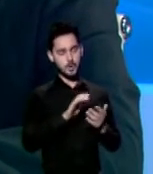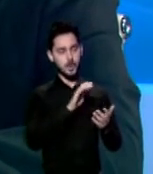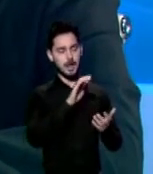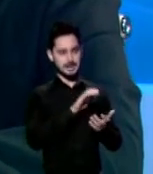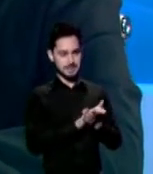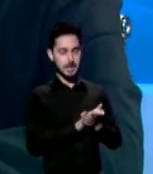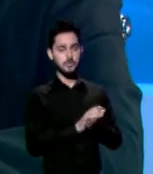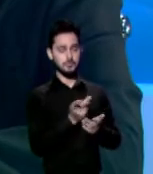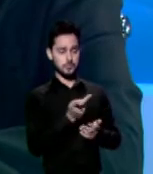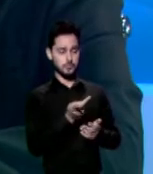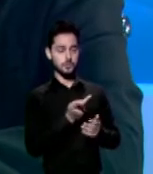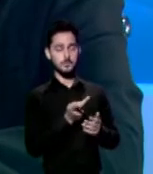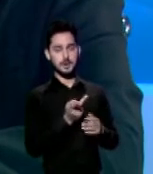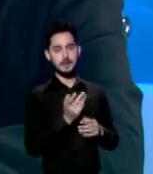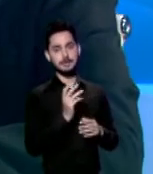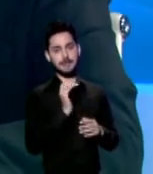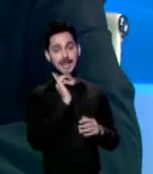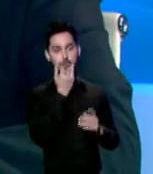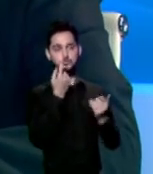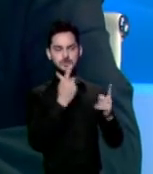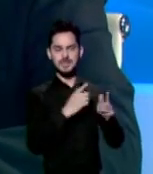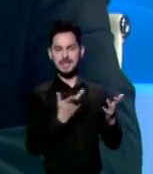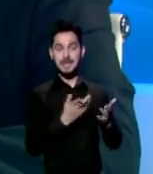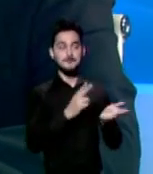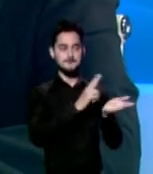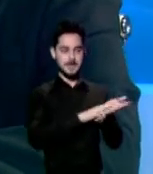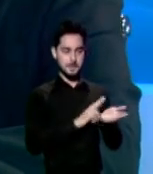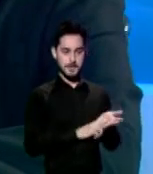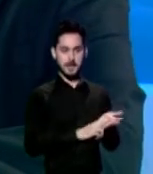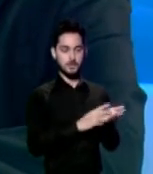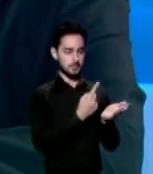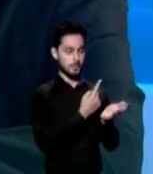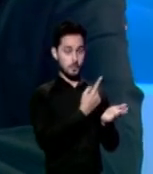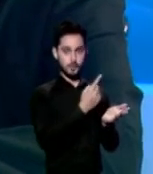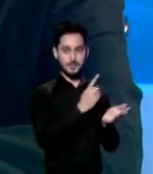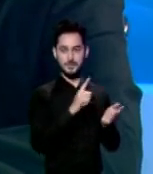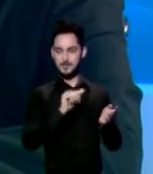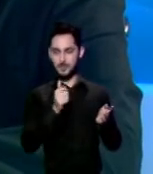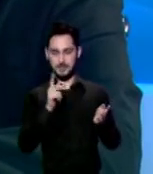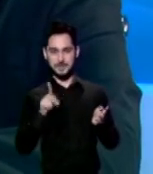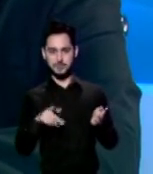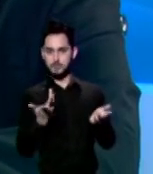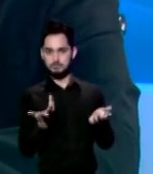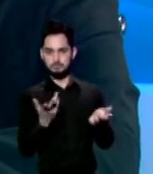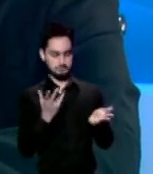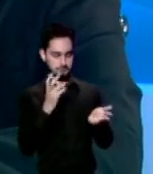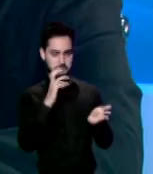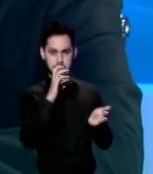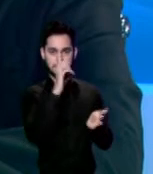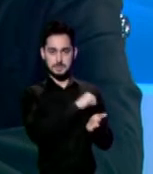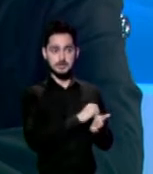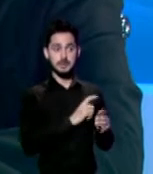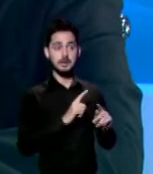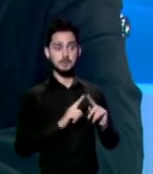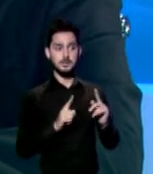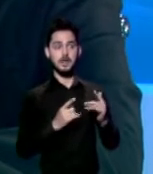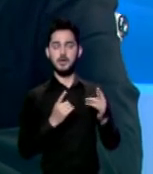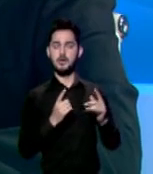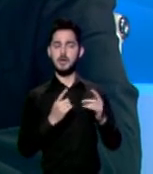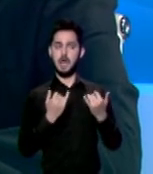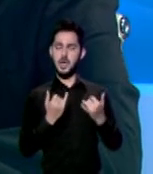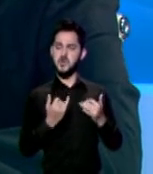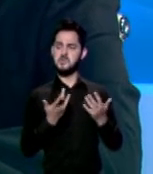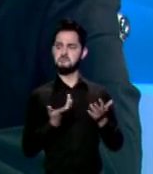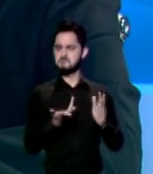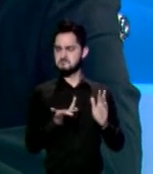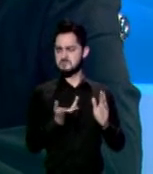que se enviaba la planilla y se le olvidaba firmar uno de los cónyuges. Ahora, por vía electrónica, ya automáticamente la firma pasa electrónica y ese error se